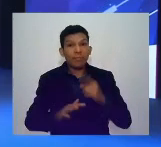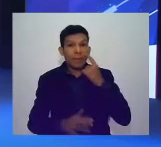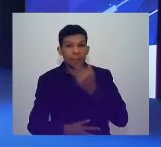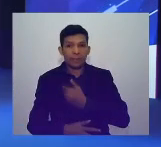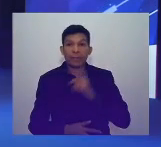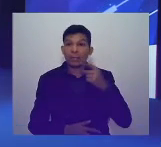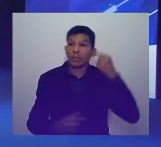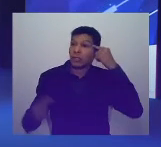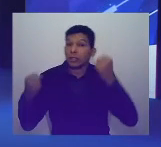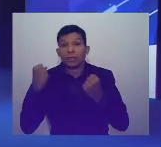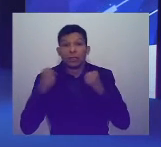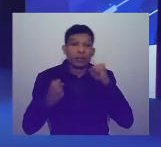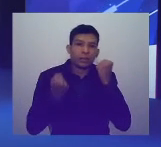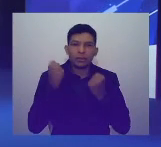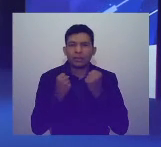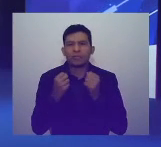frenar